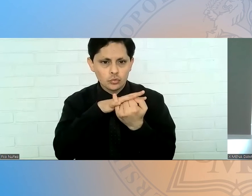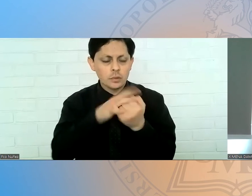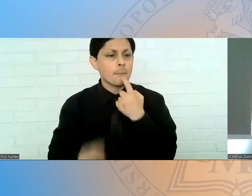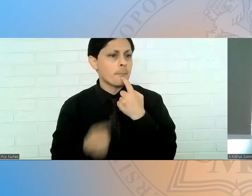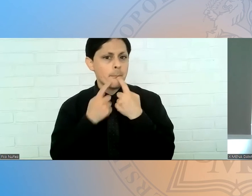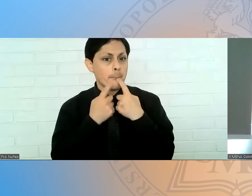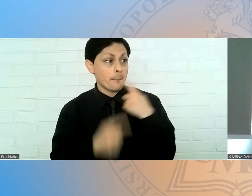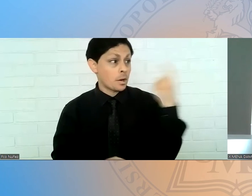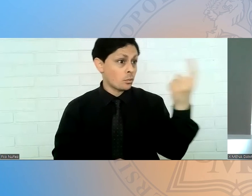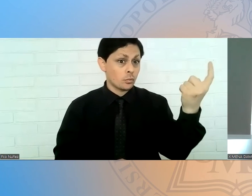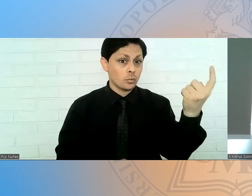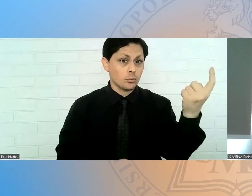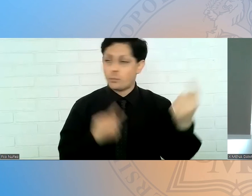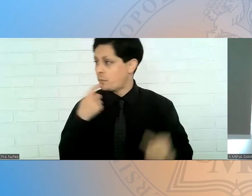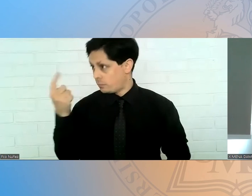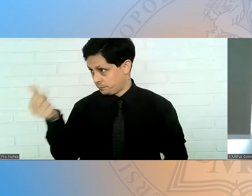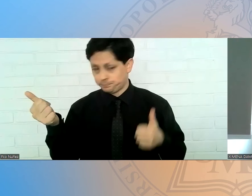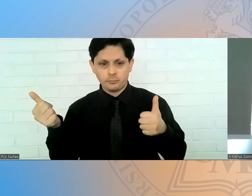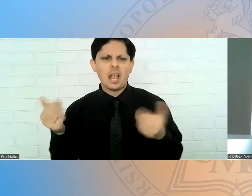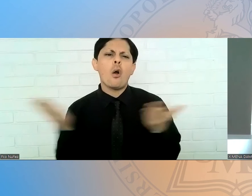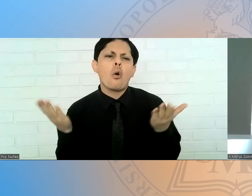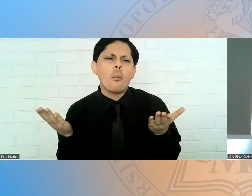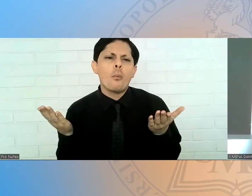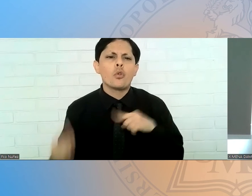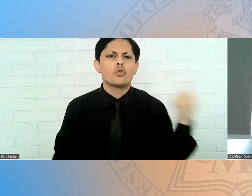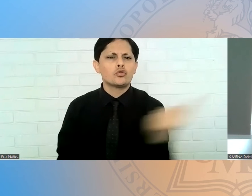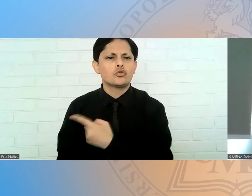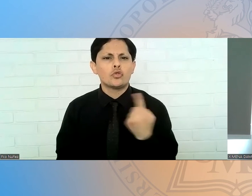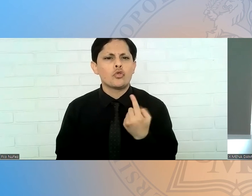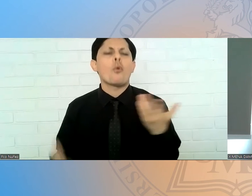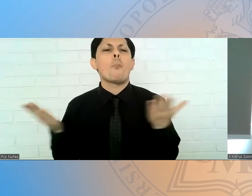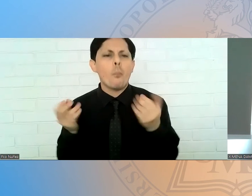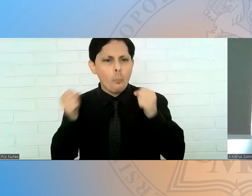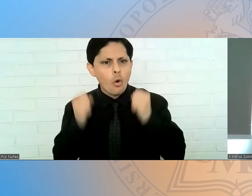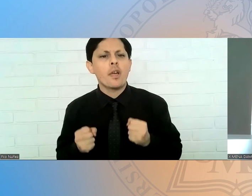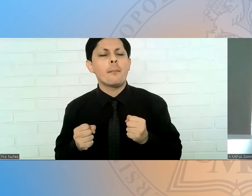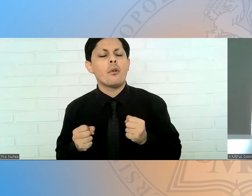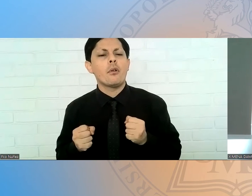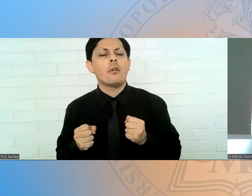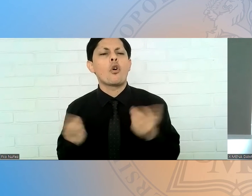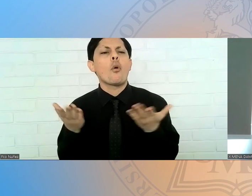especialista, preguntar cómo podemos nosotros como formadoras de